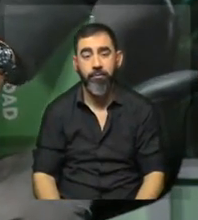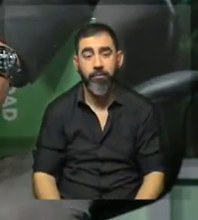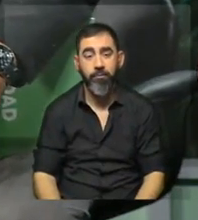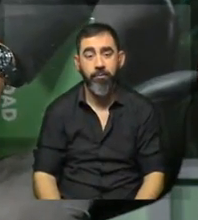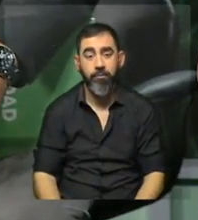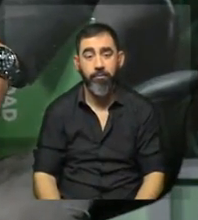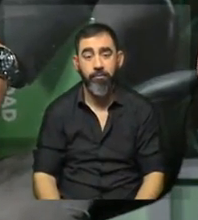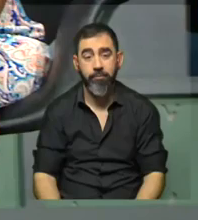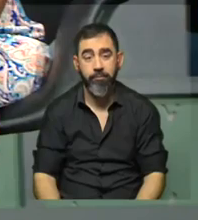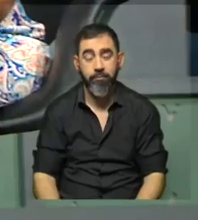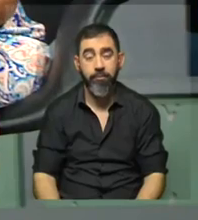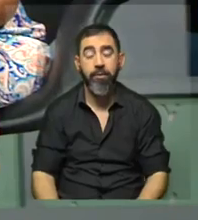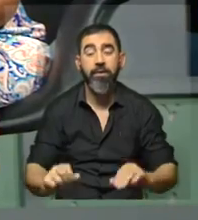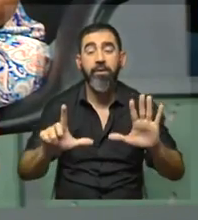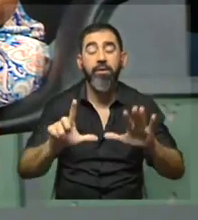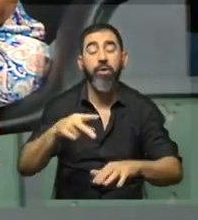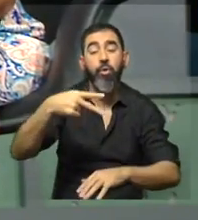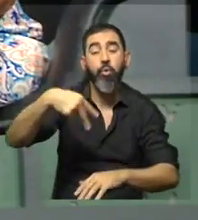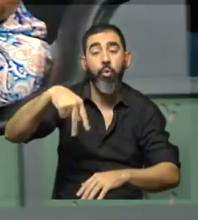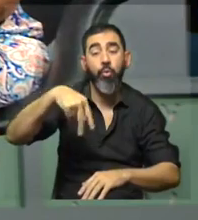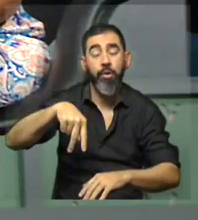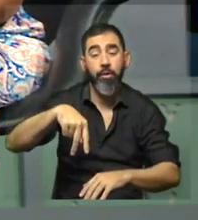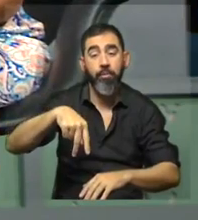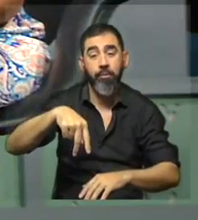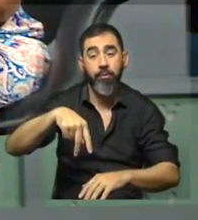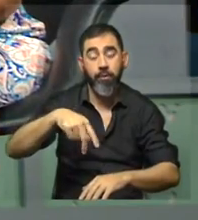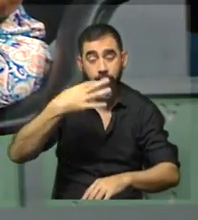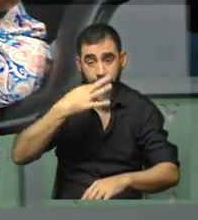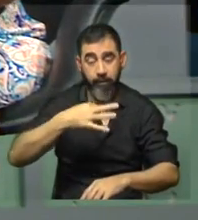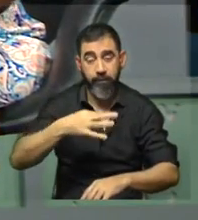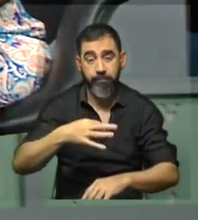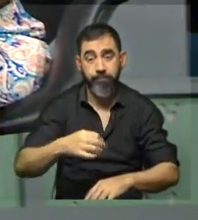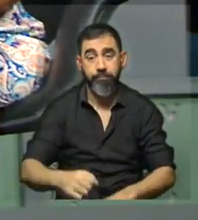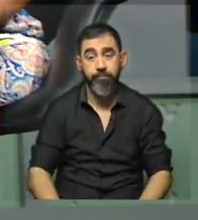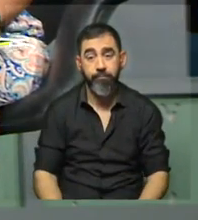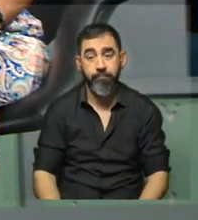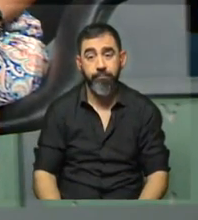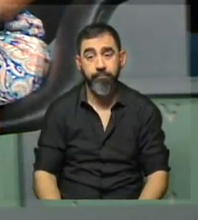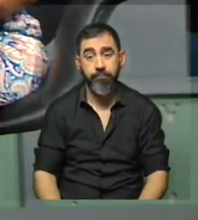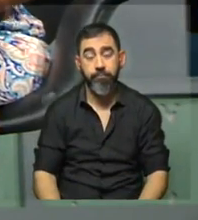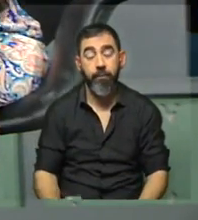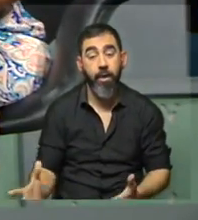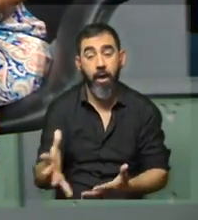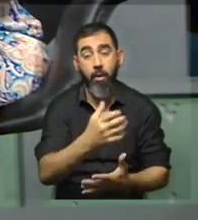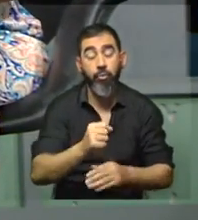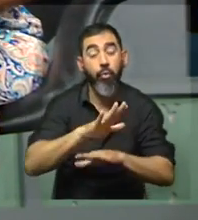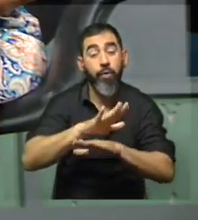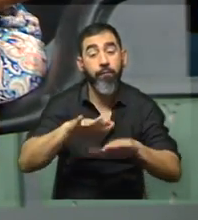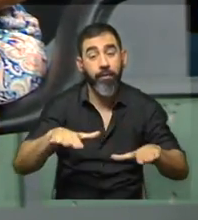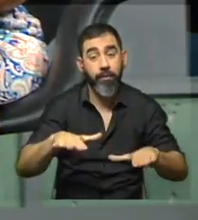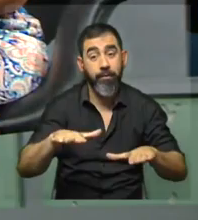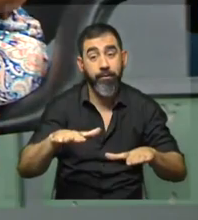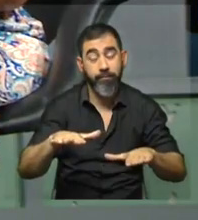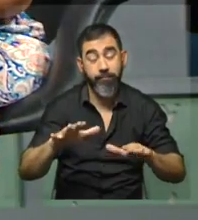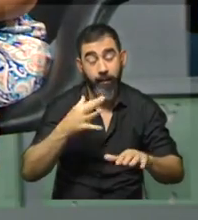otro punto de vista. No, lo del 7 de noviembre que decís vos y que ratificás, ¿no? Lo dijiste explícitamente, explotación infantil. En aquella, lo miramos hacia atrás